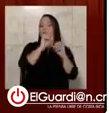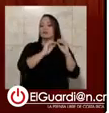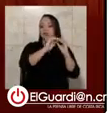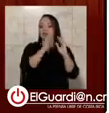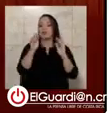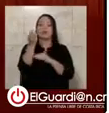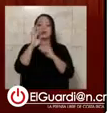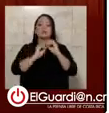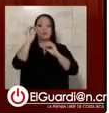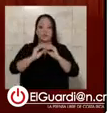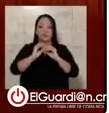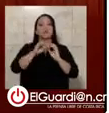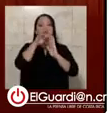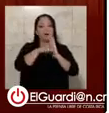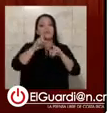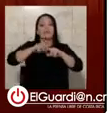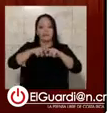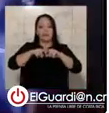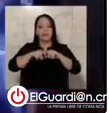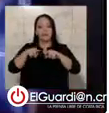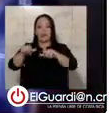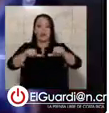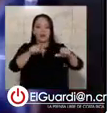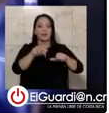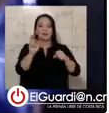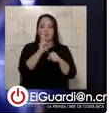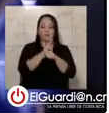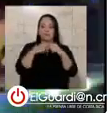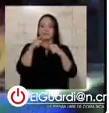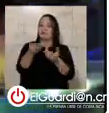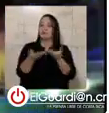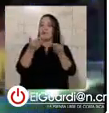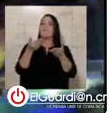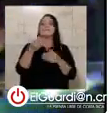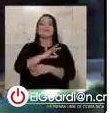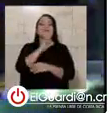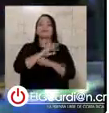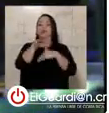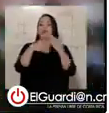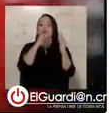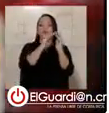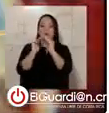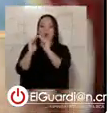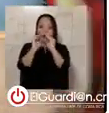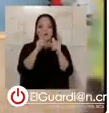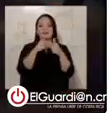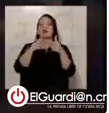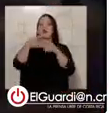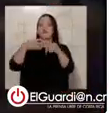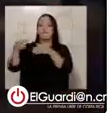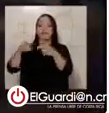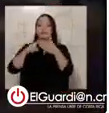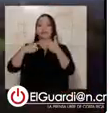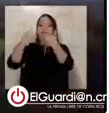un 14% dependiendo del sector de consumo. Esto traerá muchísimos beneficios para los hogares, los comercios y